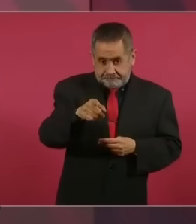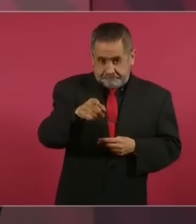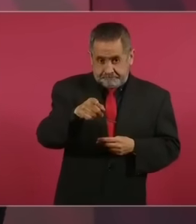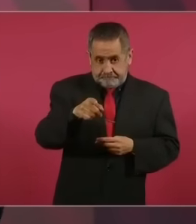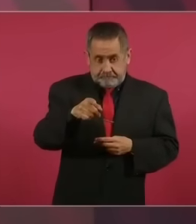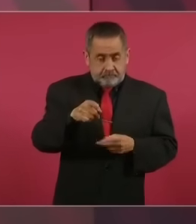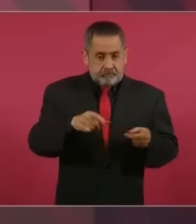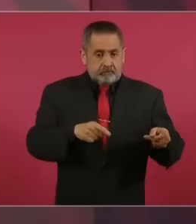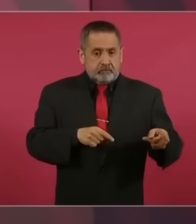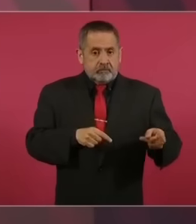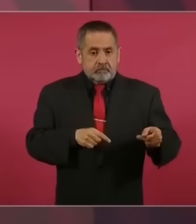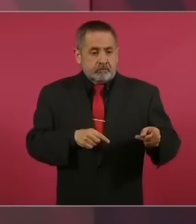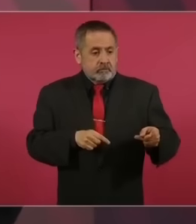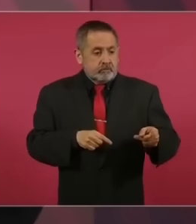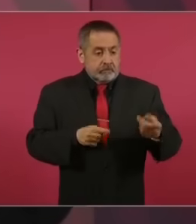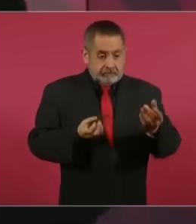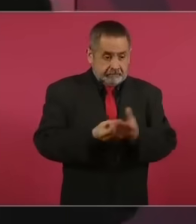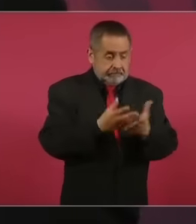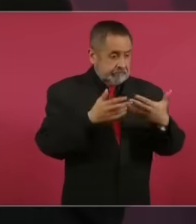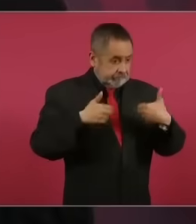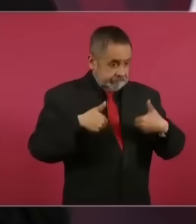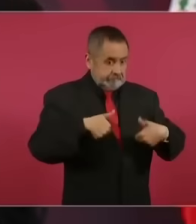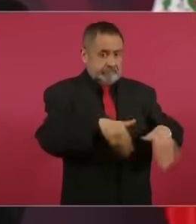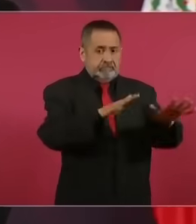resolución, aplausos